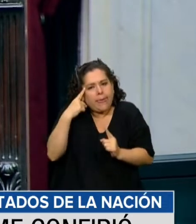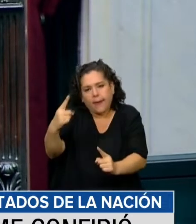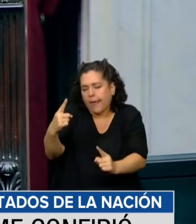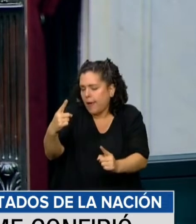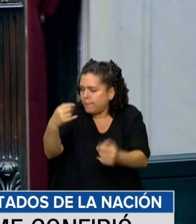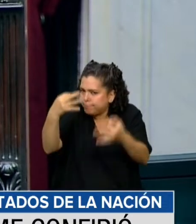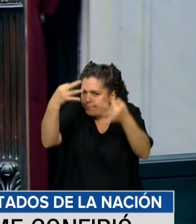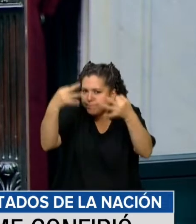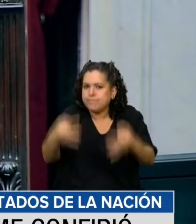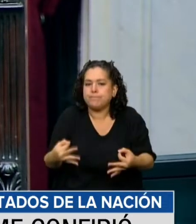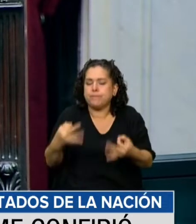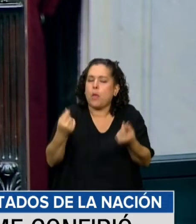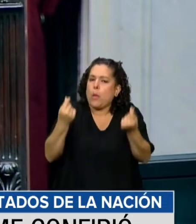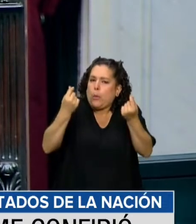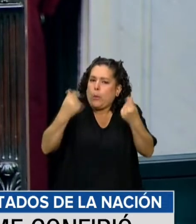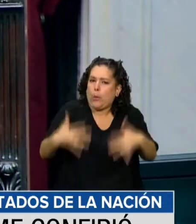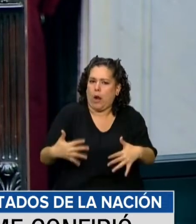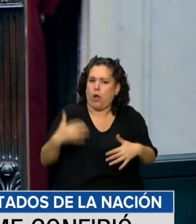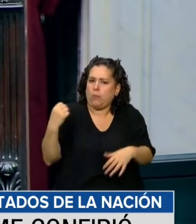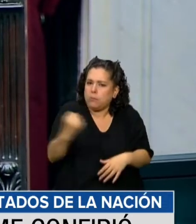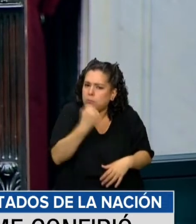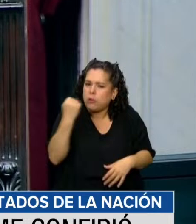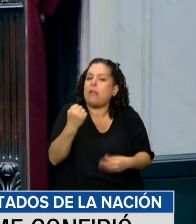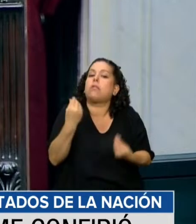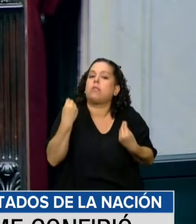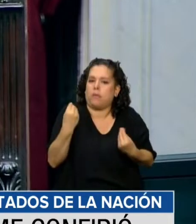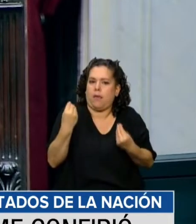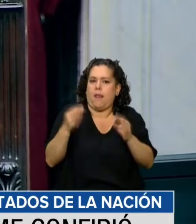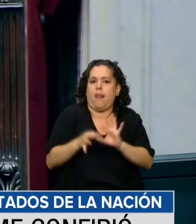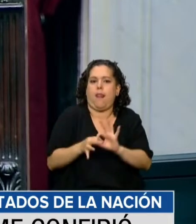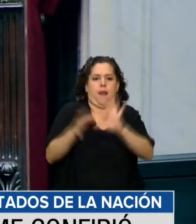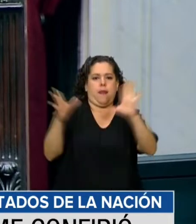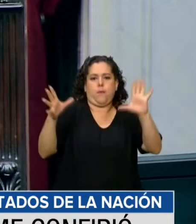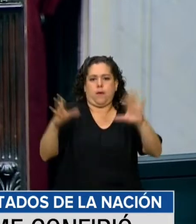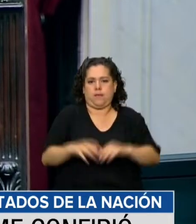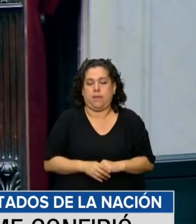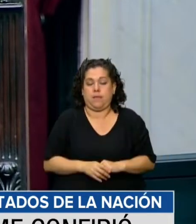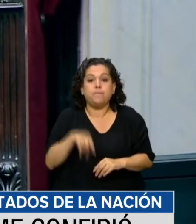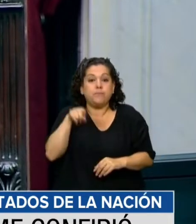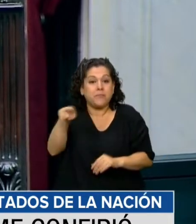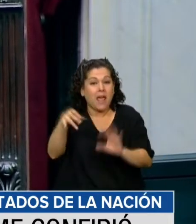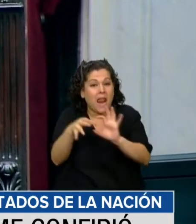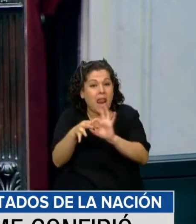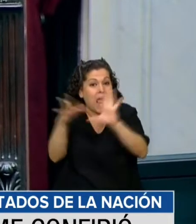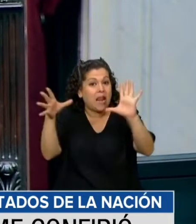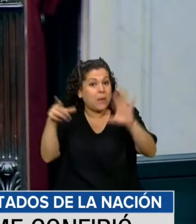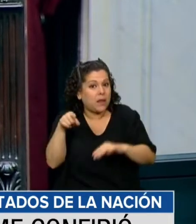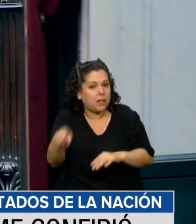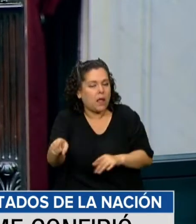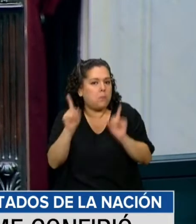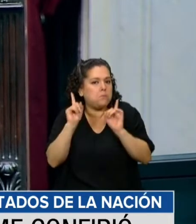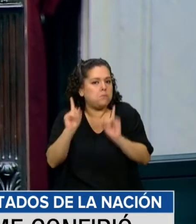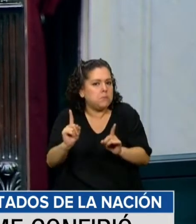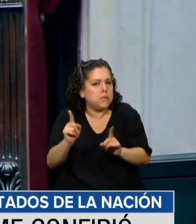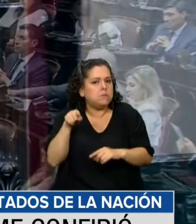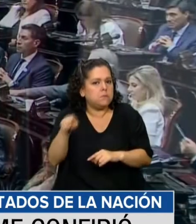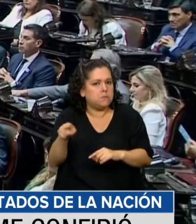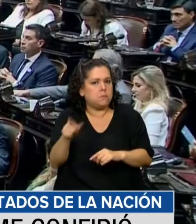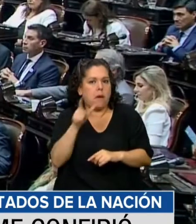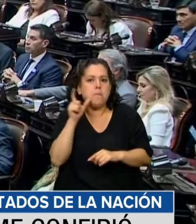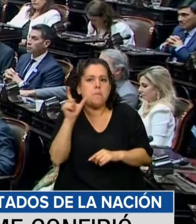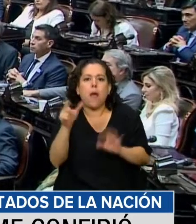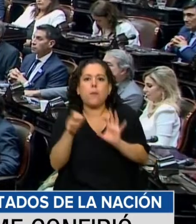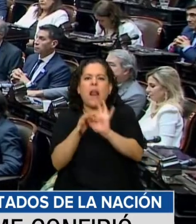el supremo valor de la libertad. La libertad, esa misma que está mencionada